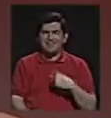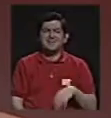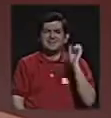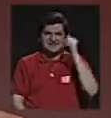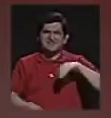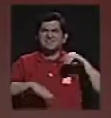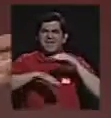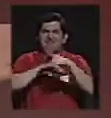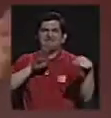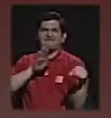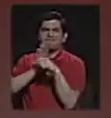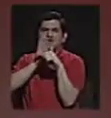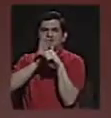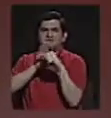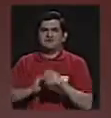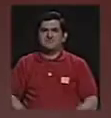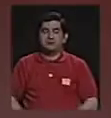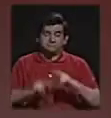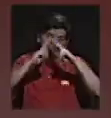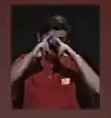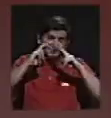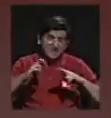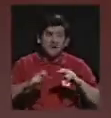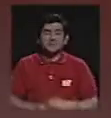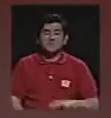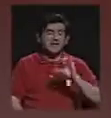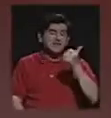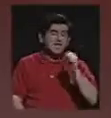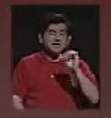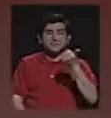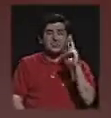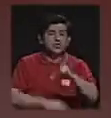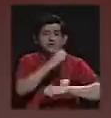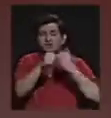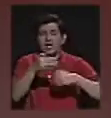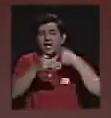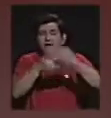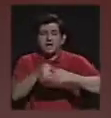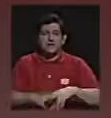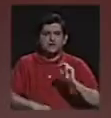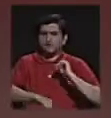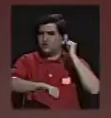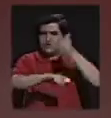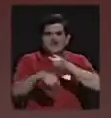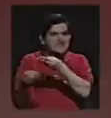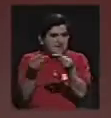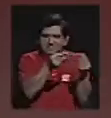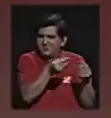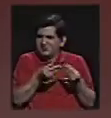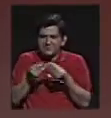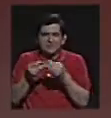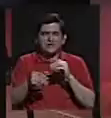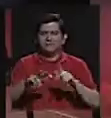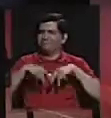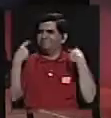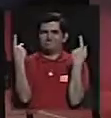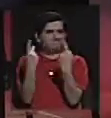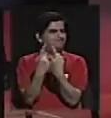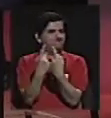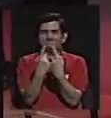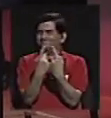el efecto negativo, analizándolo 10 o 12 años después, de no permitir una implantación territorial de ese partido.